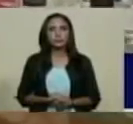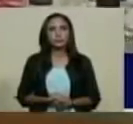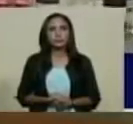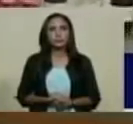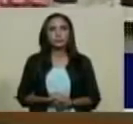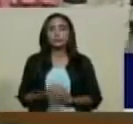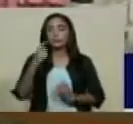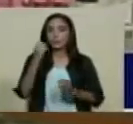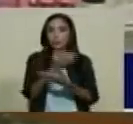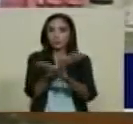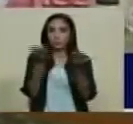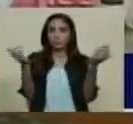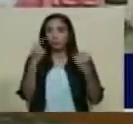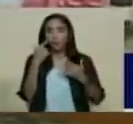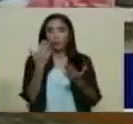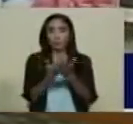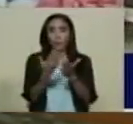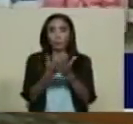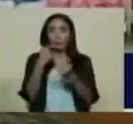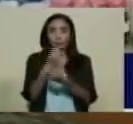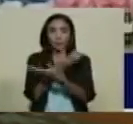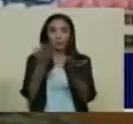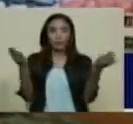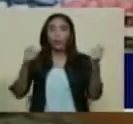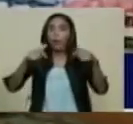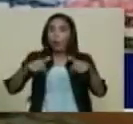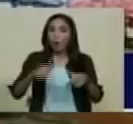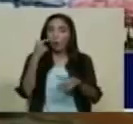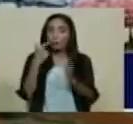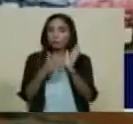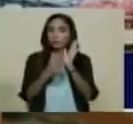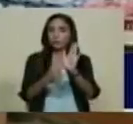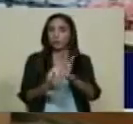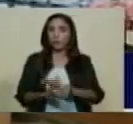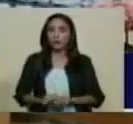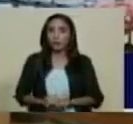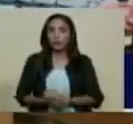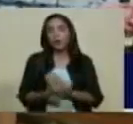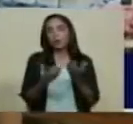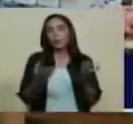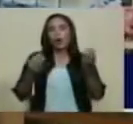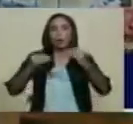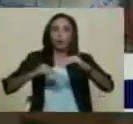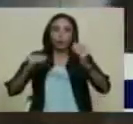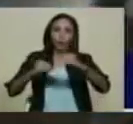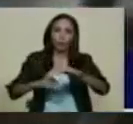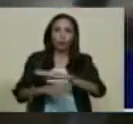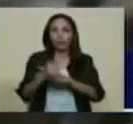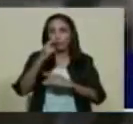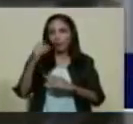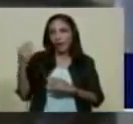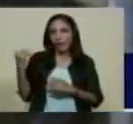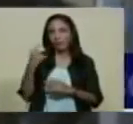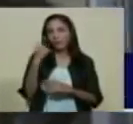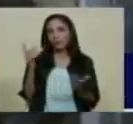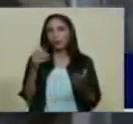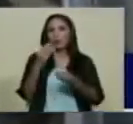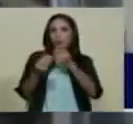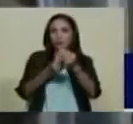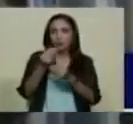esto se materializa hoy producto de las alianzas estratégicas y los convenios